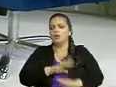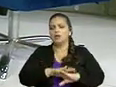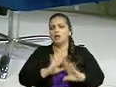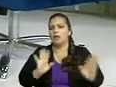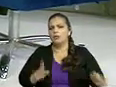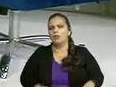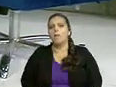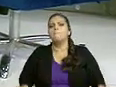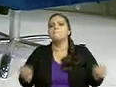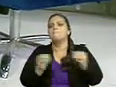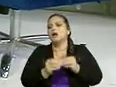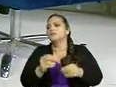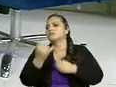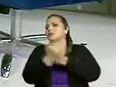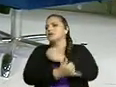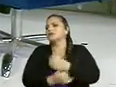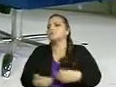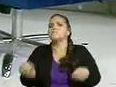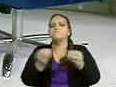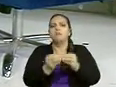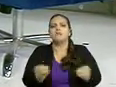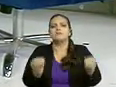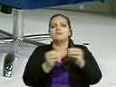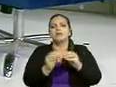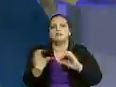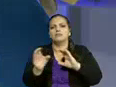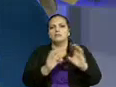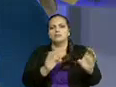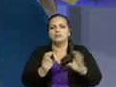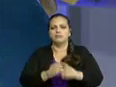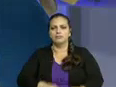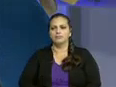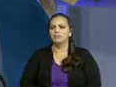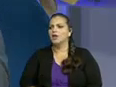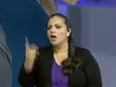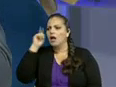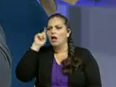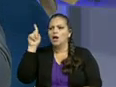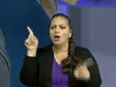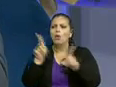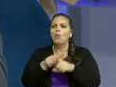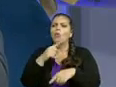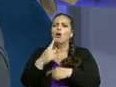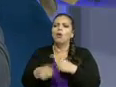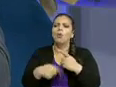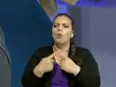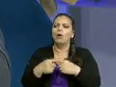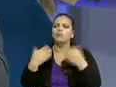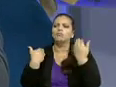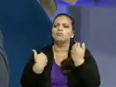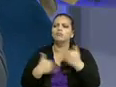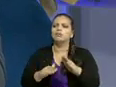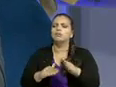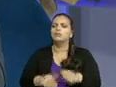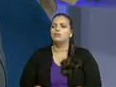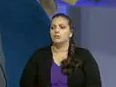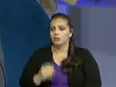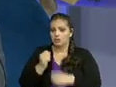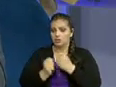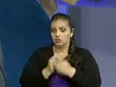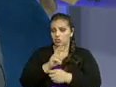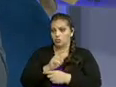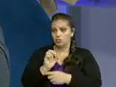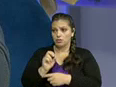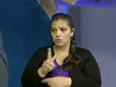Cuando se pueda concretar ese acuerdo, ¿usted cree que será en el 2020? Mire, la idea es esa. Realmente que estamos enfocados en conseguir importantes